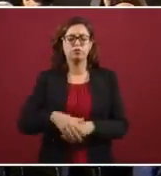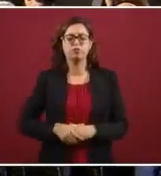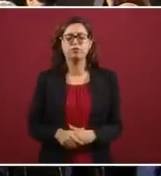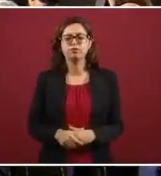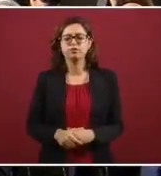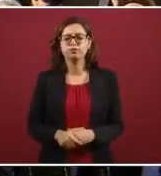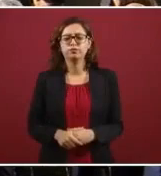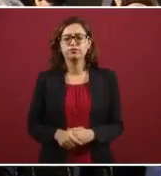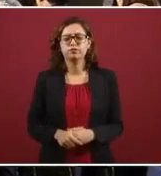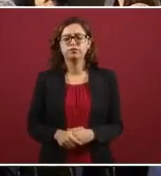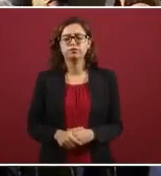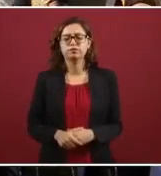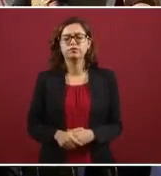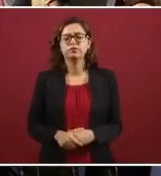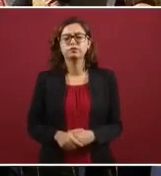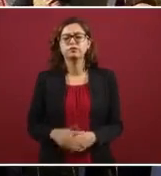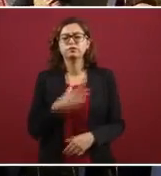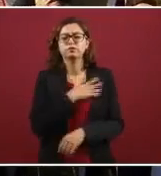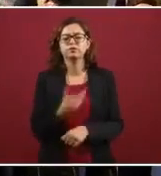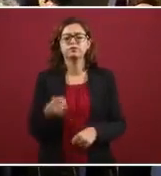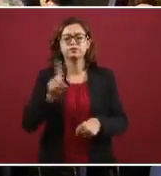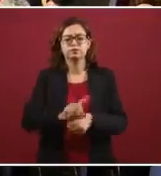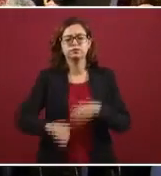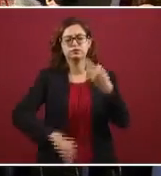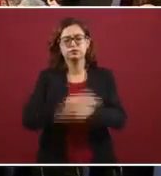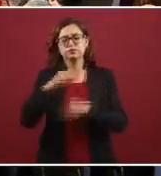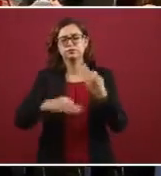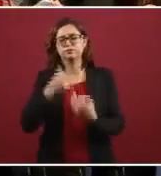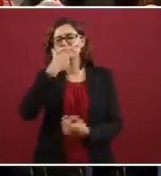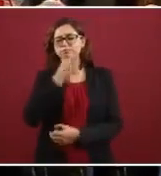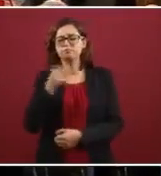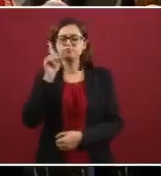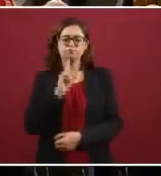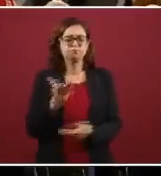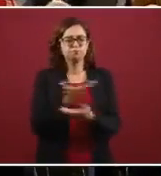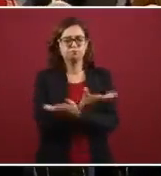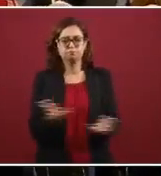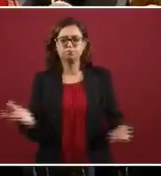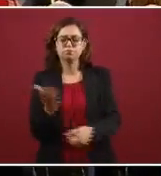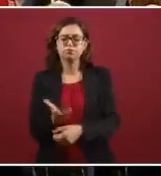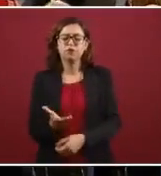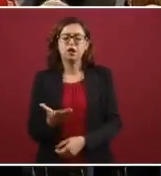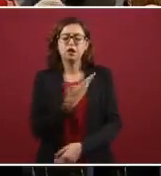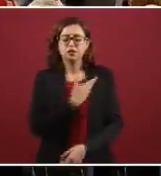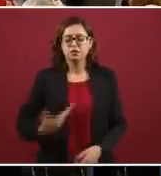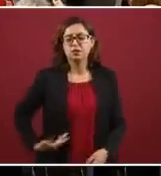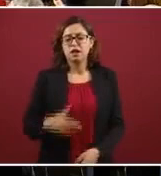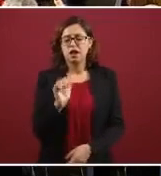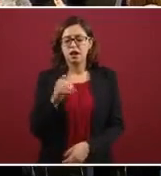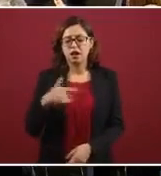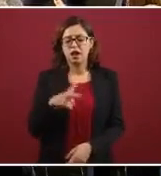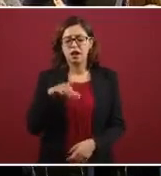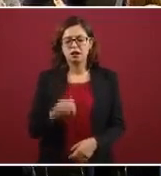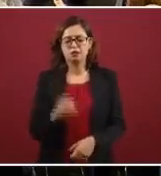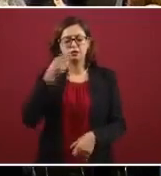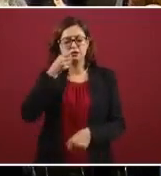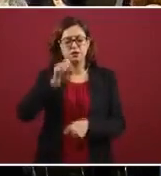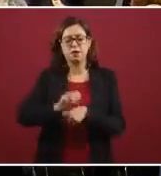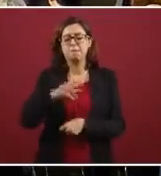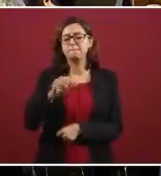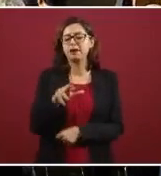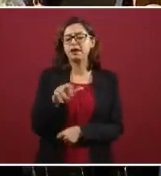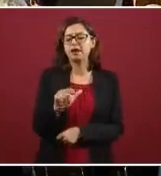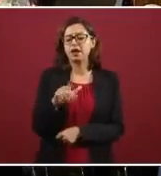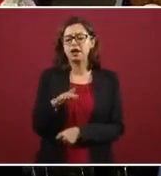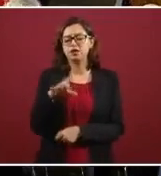Muy buenos días a todos, a todas, señor presidente Andrés Manuel López Obrador, secretaria María Luisa Albores, querida